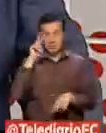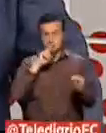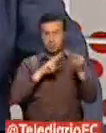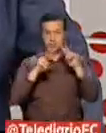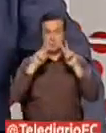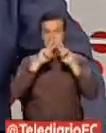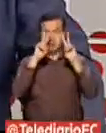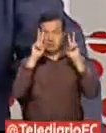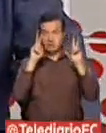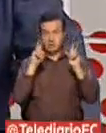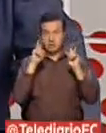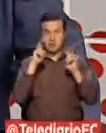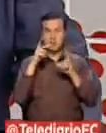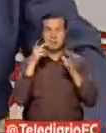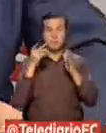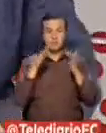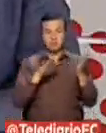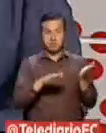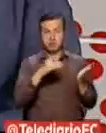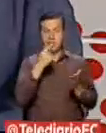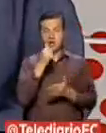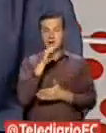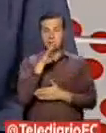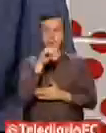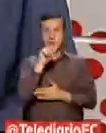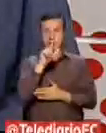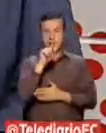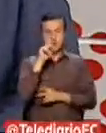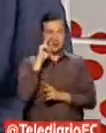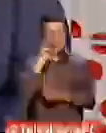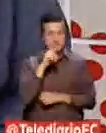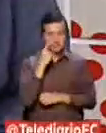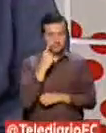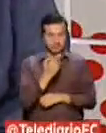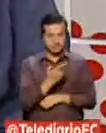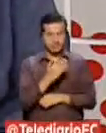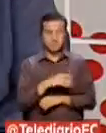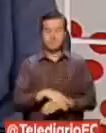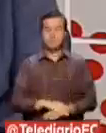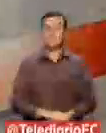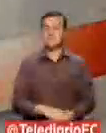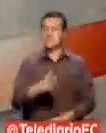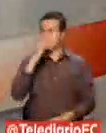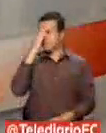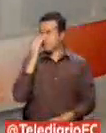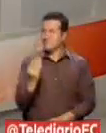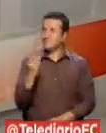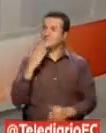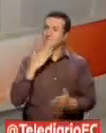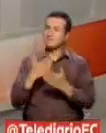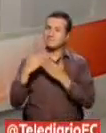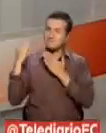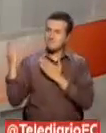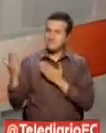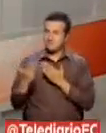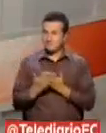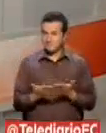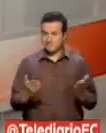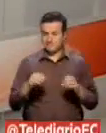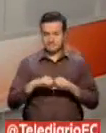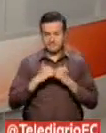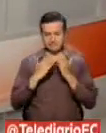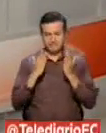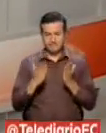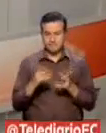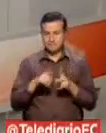el caso e investigar la muerte del excomandante de la Fuerza Aérea Ecuatoriana, Jorge Gabela. Buenos días, gracias por estar aquí. Asambleísta,